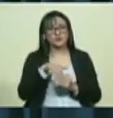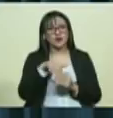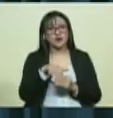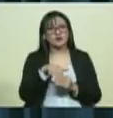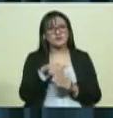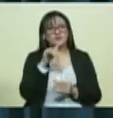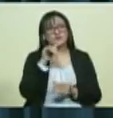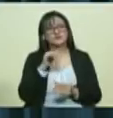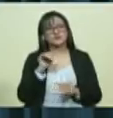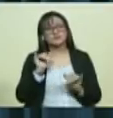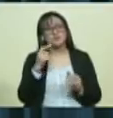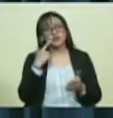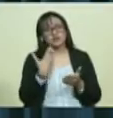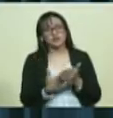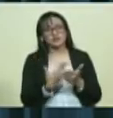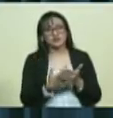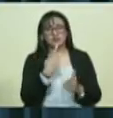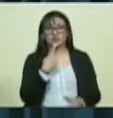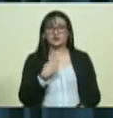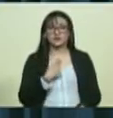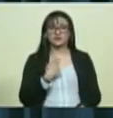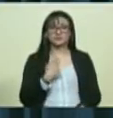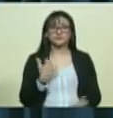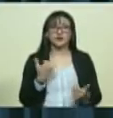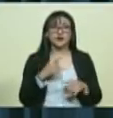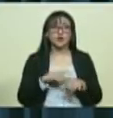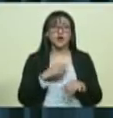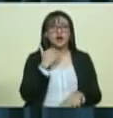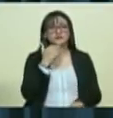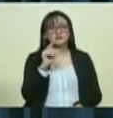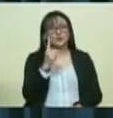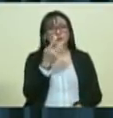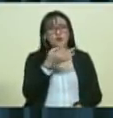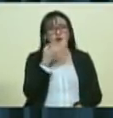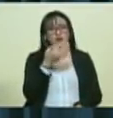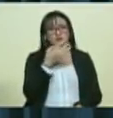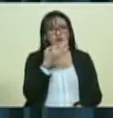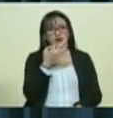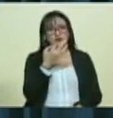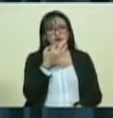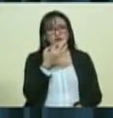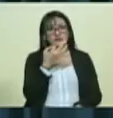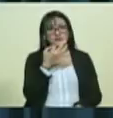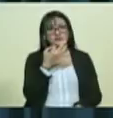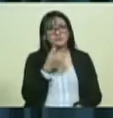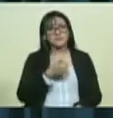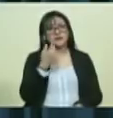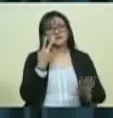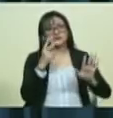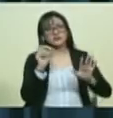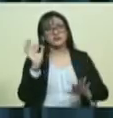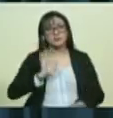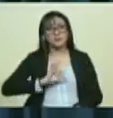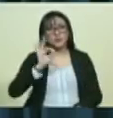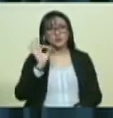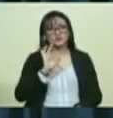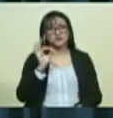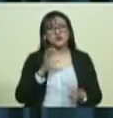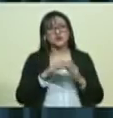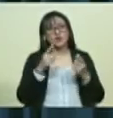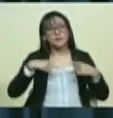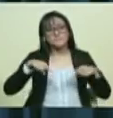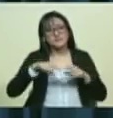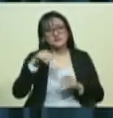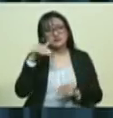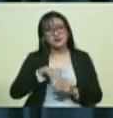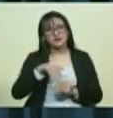de nuestros propios testigos a esta hora casi la una de la tarde del día de hoy más del 70% de todas las mesas electorales